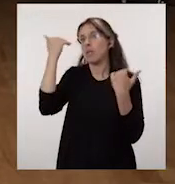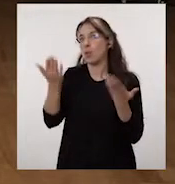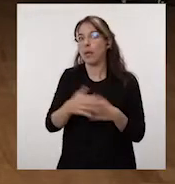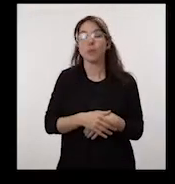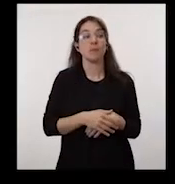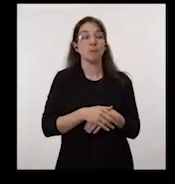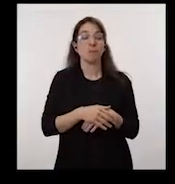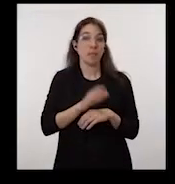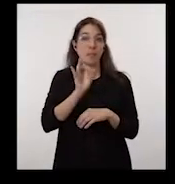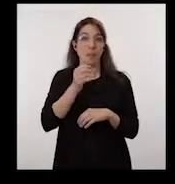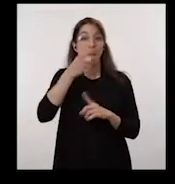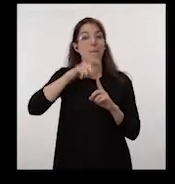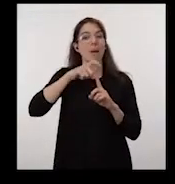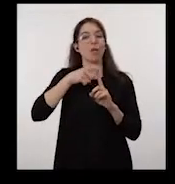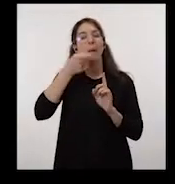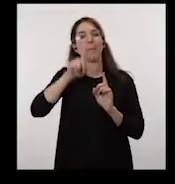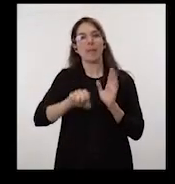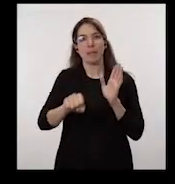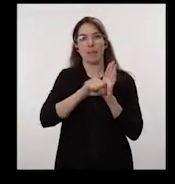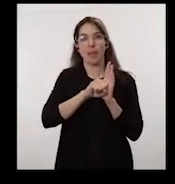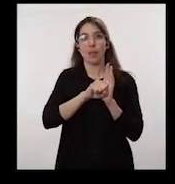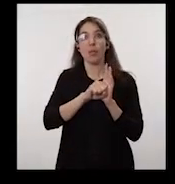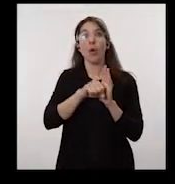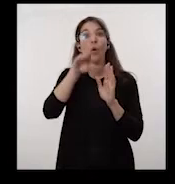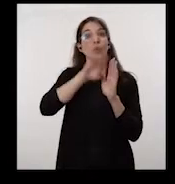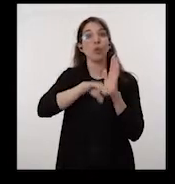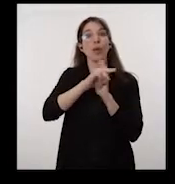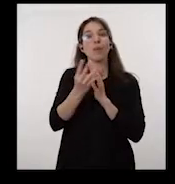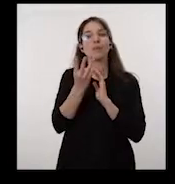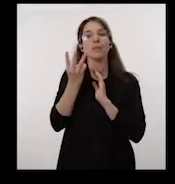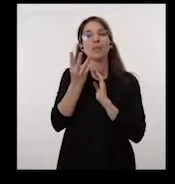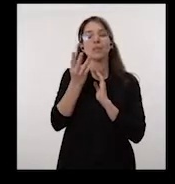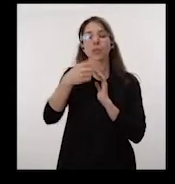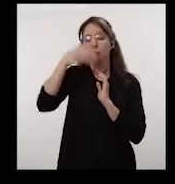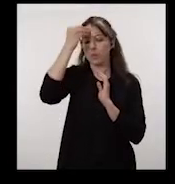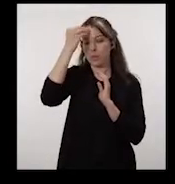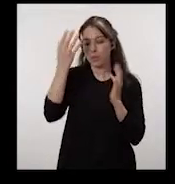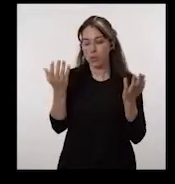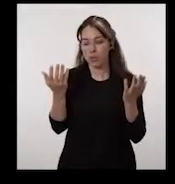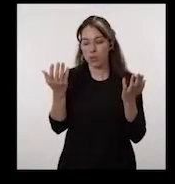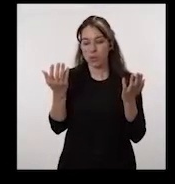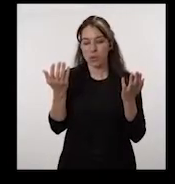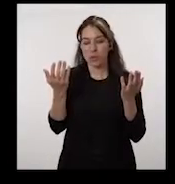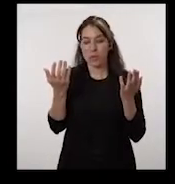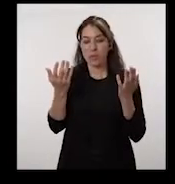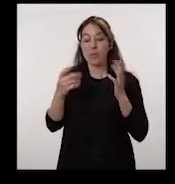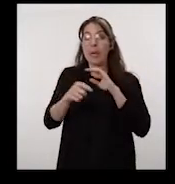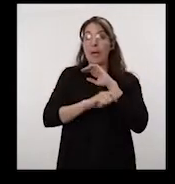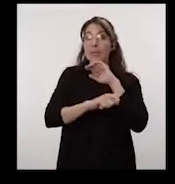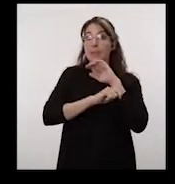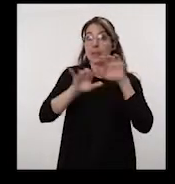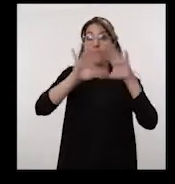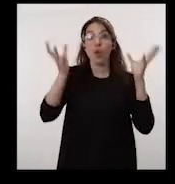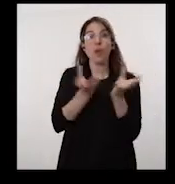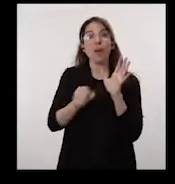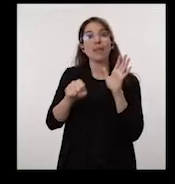en mayo iba a ser el mes del sello con estos tres programas nosotros pensamos que la comunicación dentro de lo que es la estrategia